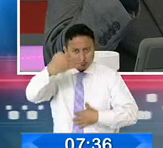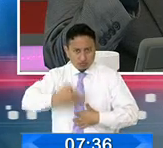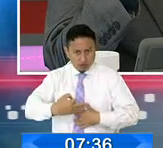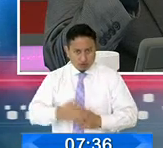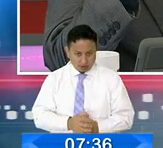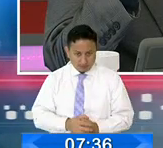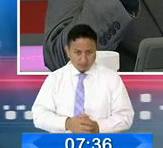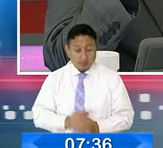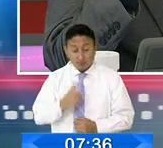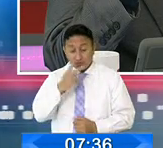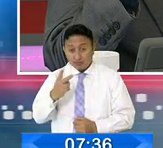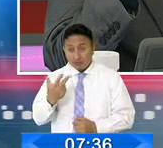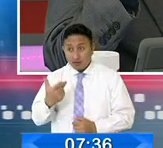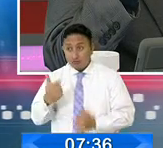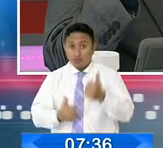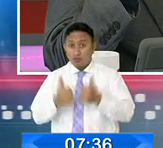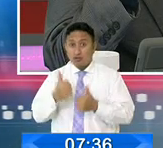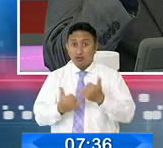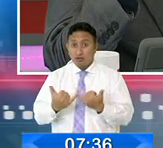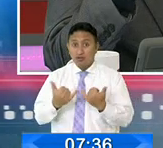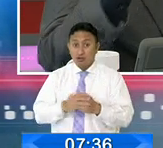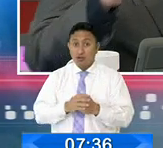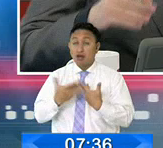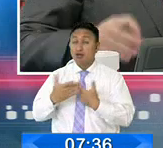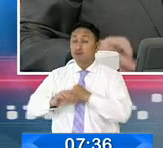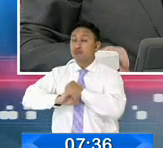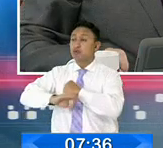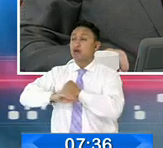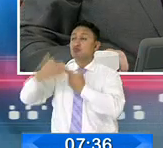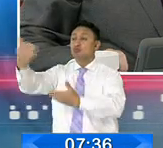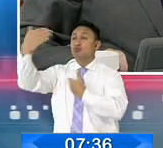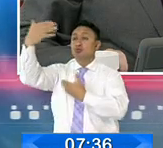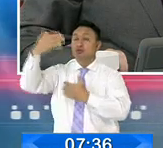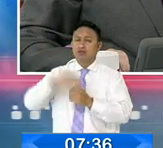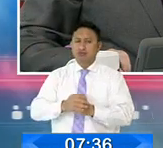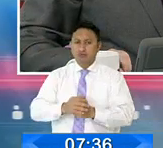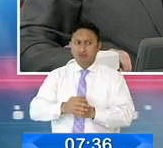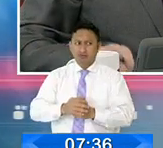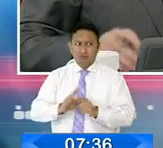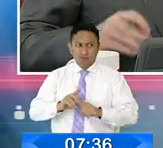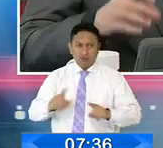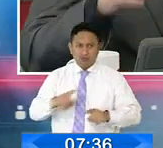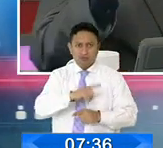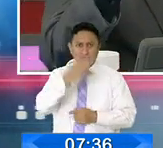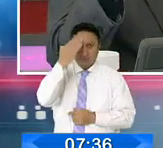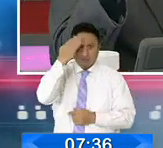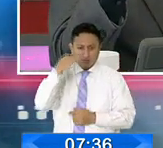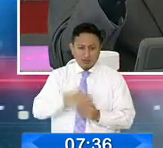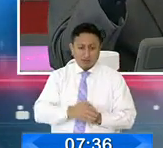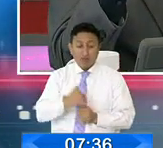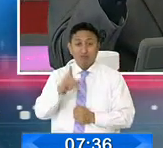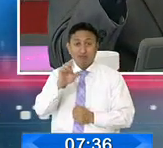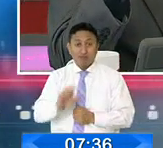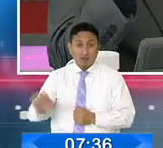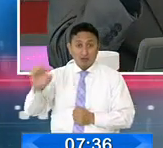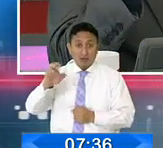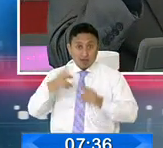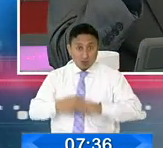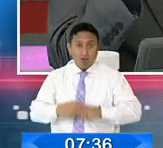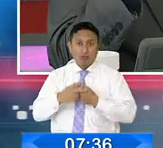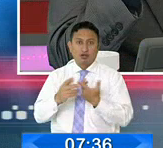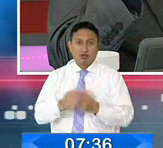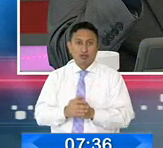ya cómo candidatos se encuentran en franca campaña, cuando saben que la campaña electoral comienza en enero. Ya se